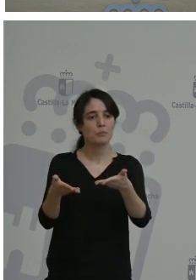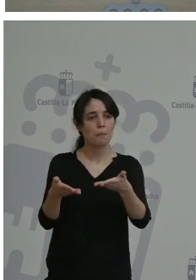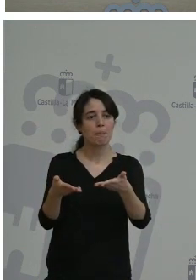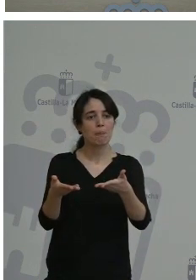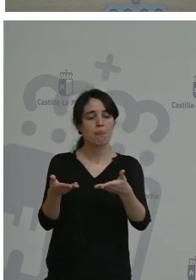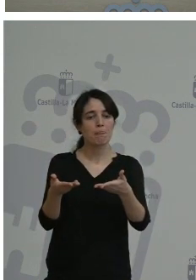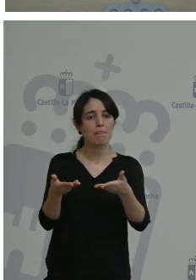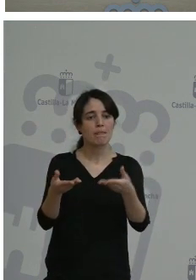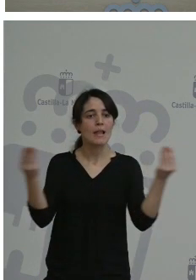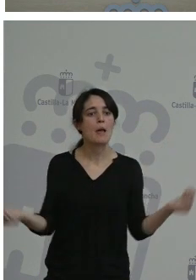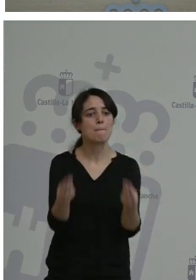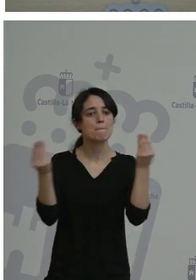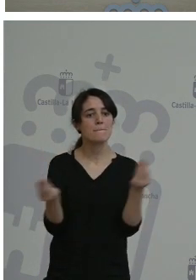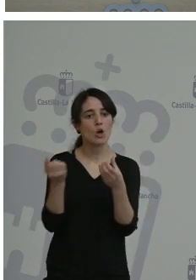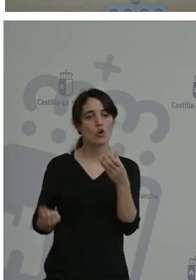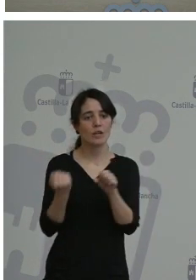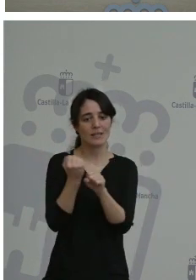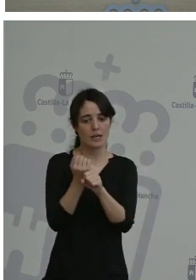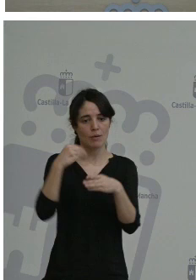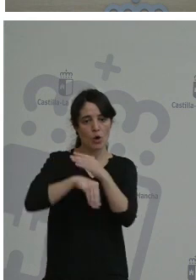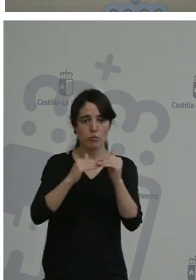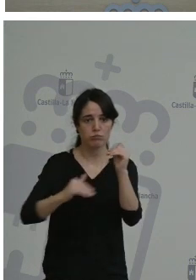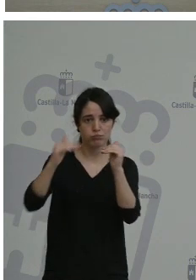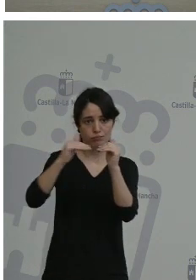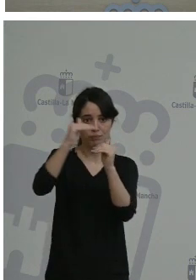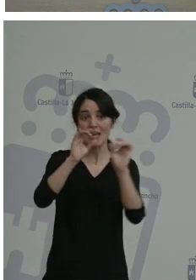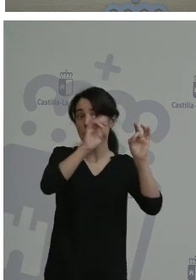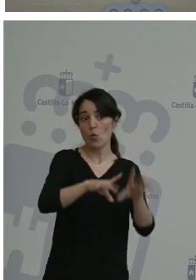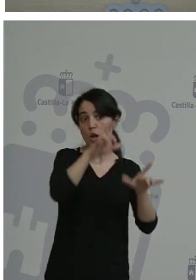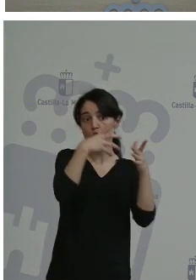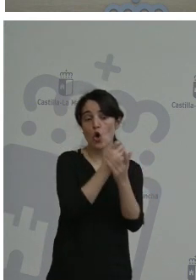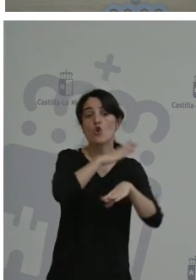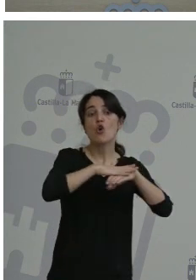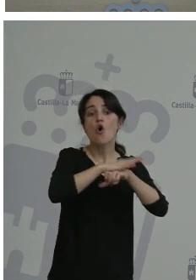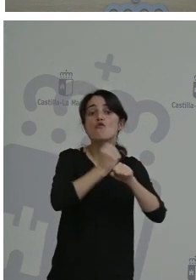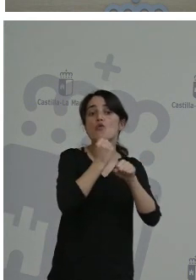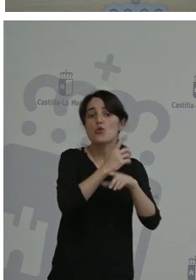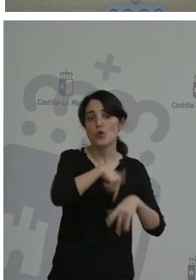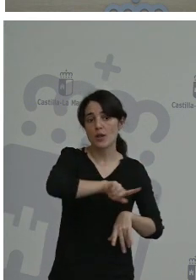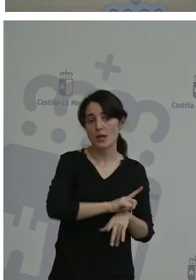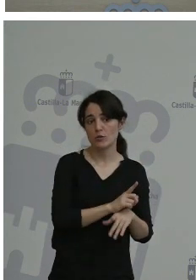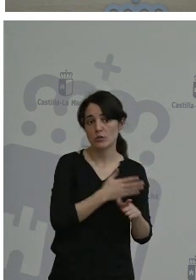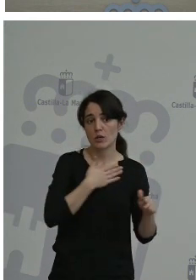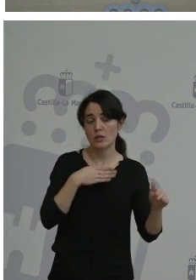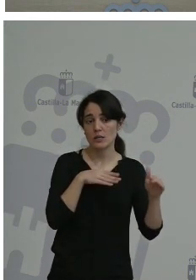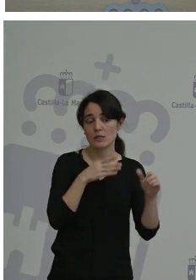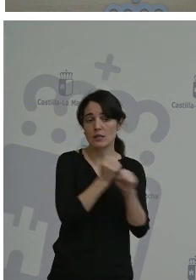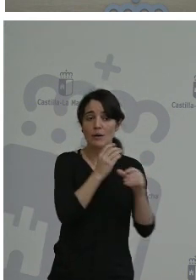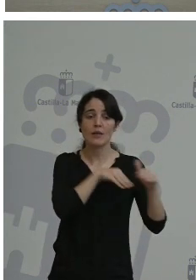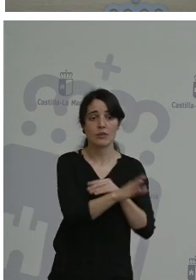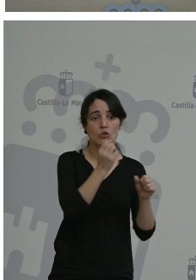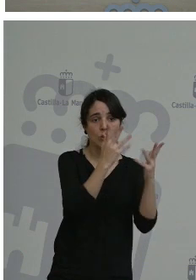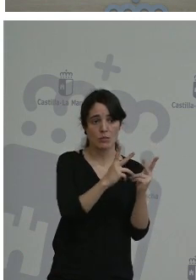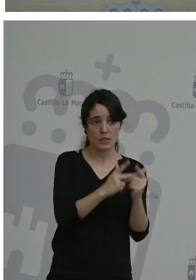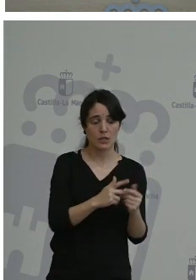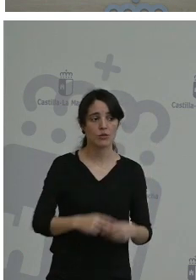promocionar como cualquier funcionario personal laboral que acceda a la Administración. En cuanto a promoción interna, disculpadme, no, está aquí.